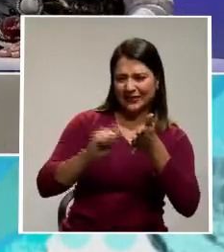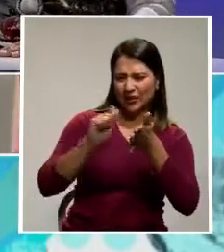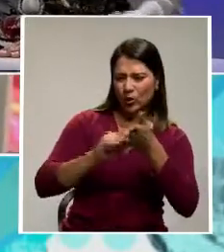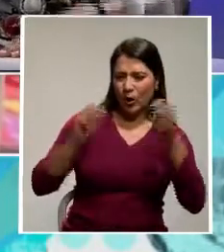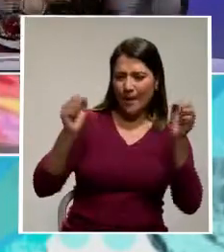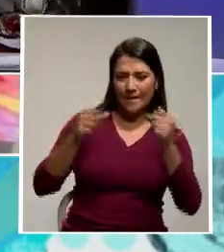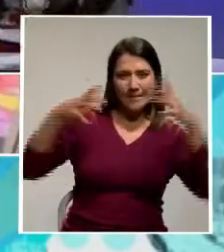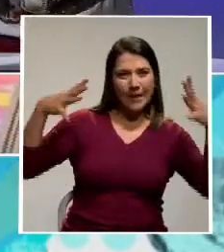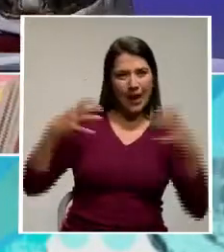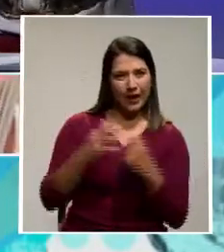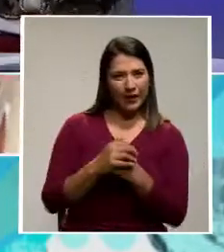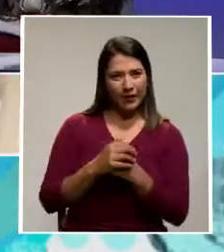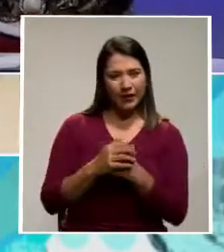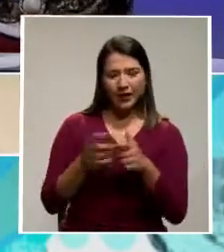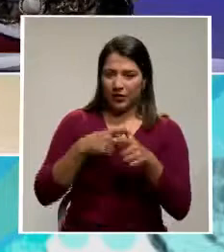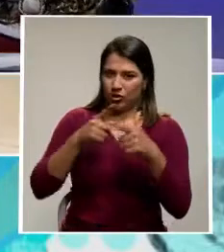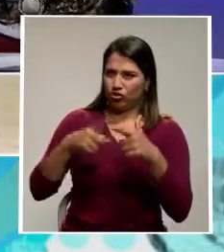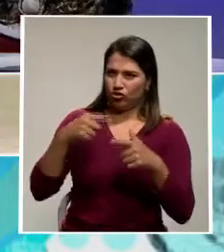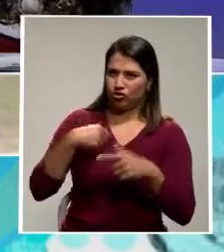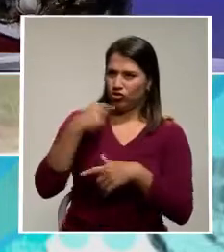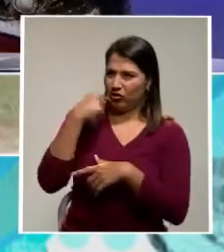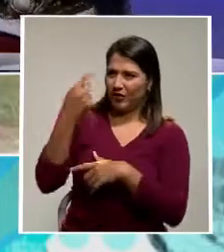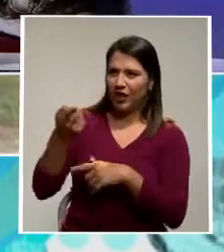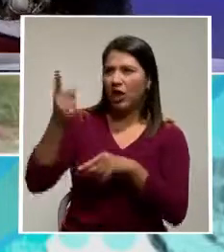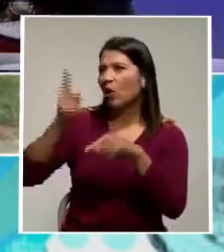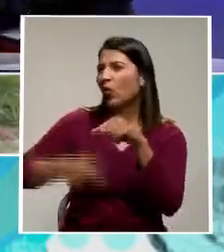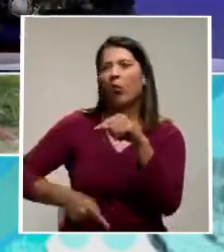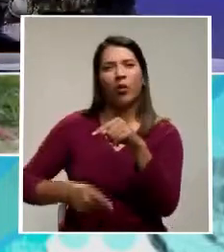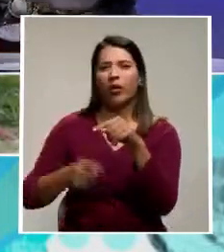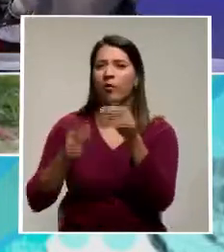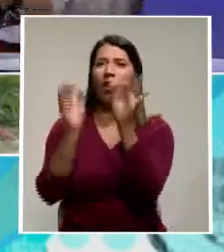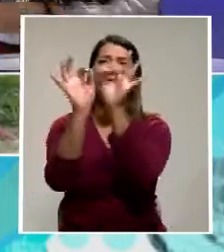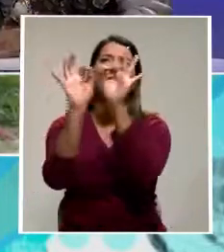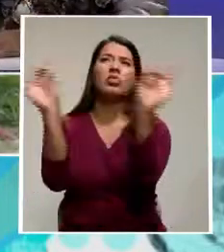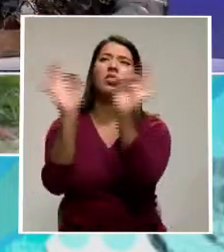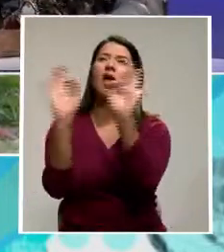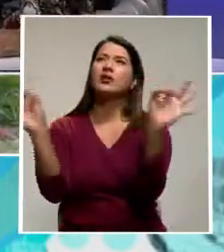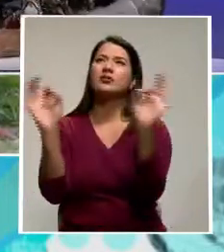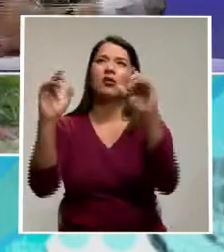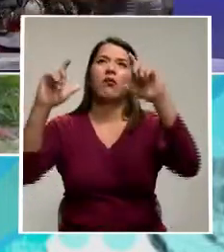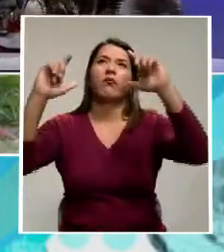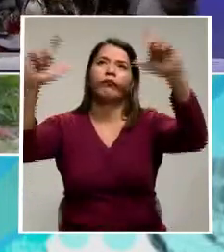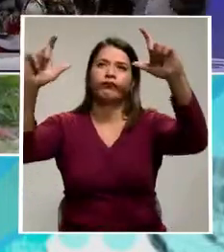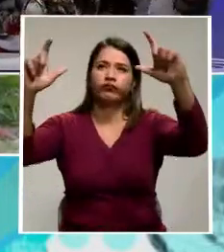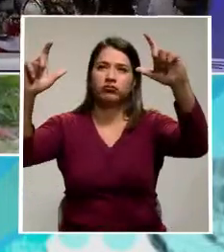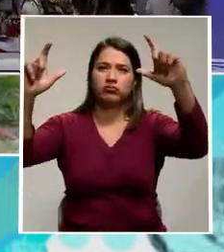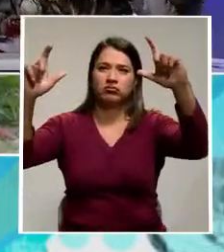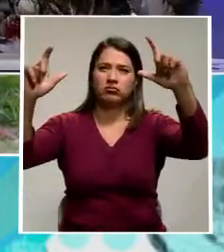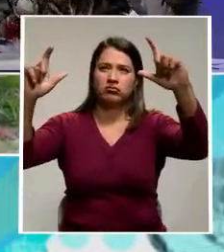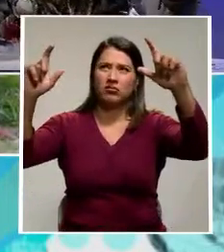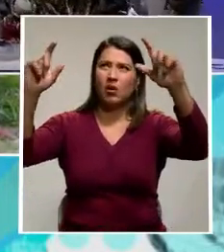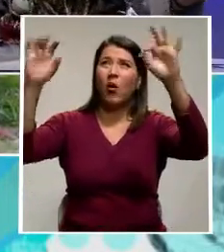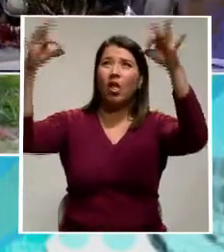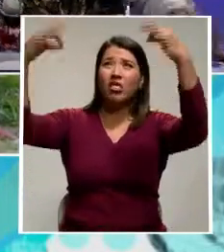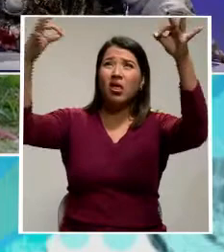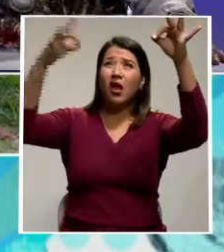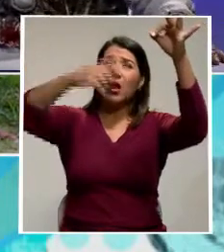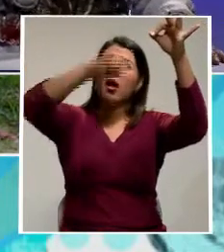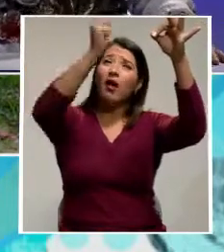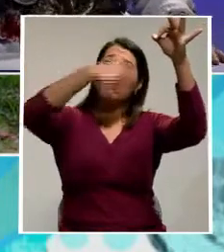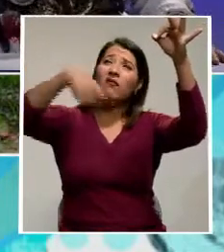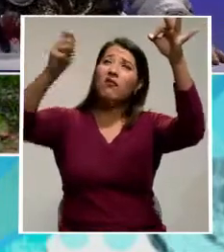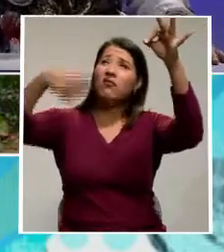no podemos poner textos ahí en tablones o en telas porque no tiene ninguna